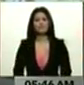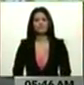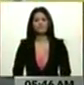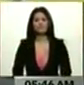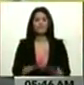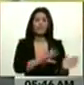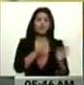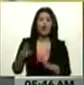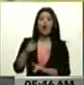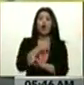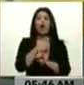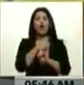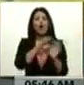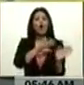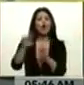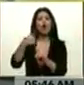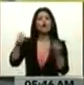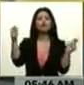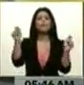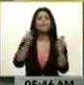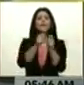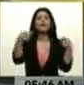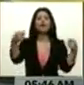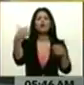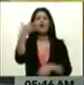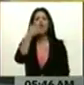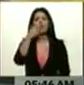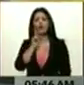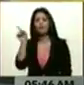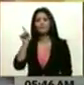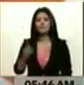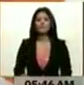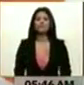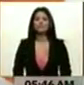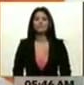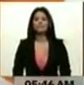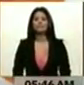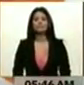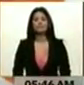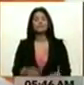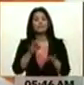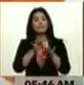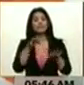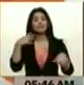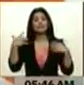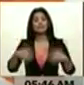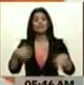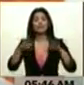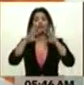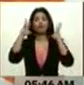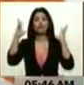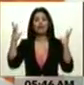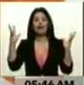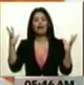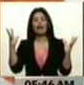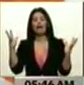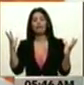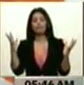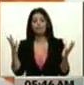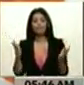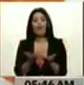el siguiente diario, por favor. Correo de la Orinoco, Artillería del Pensamiento. Gravedad de los desafíos mundiales exige de la